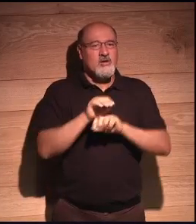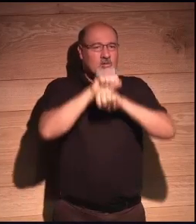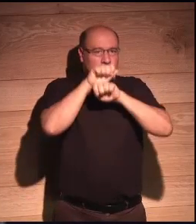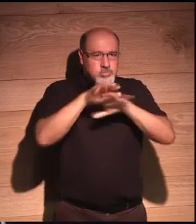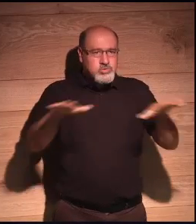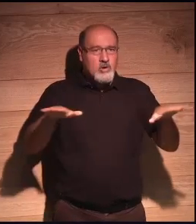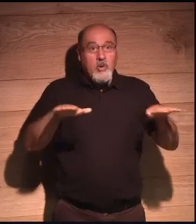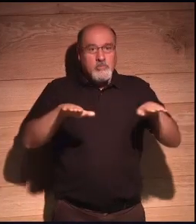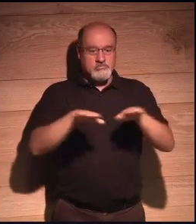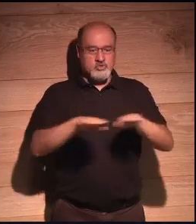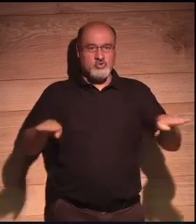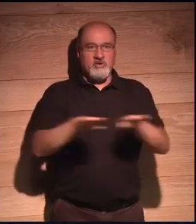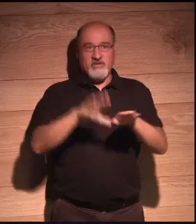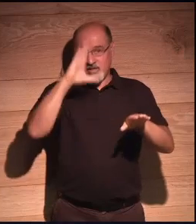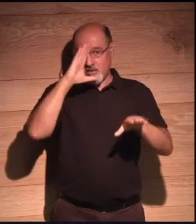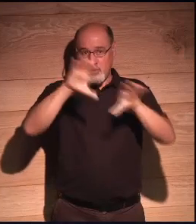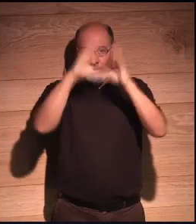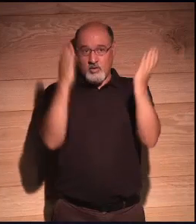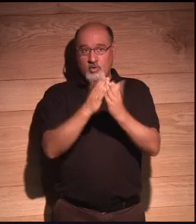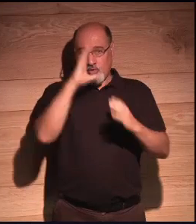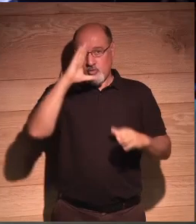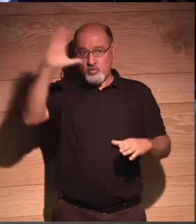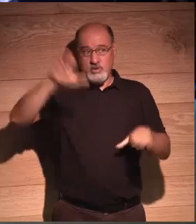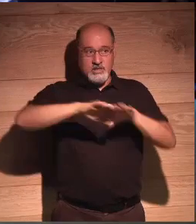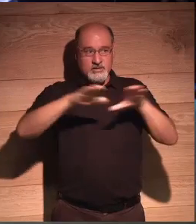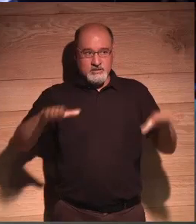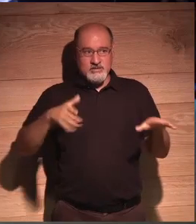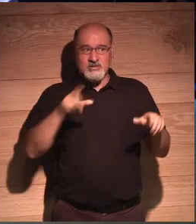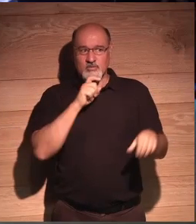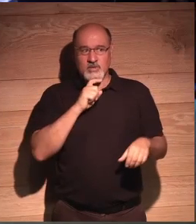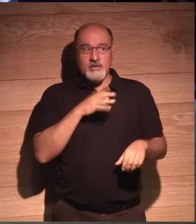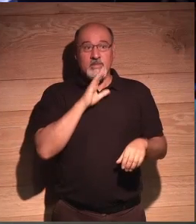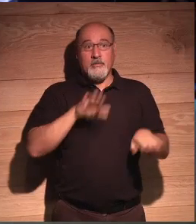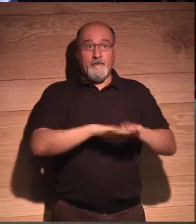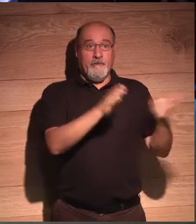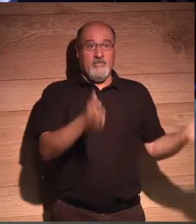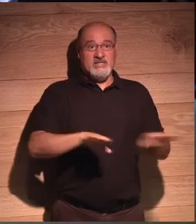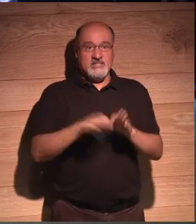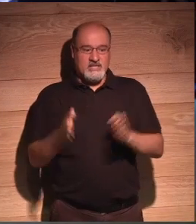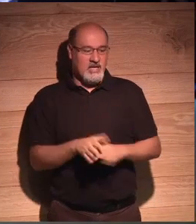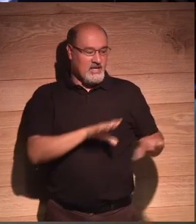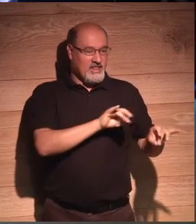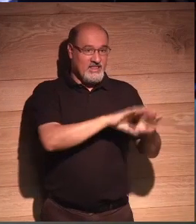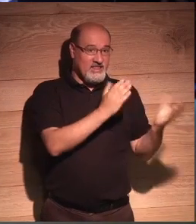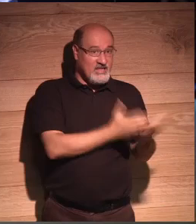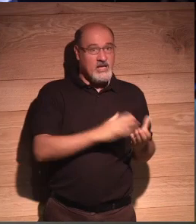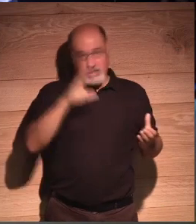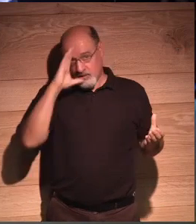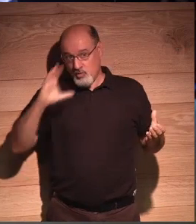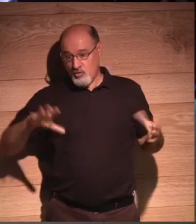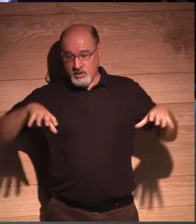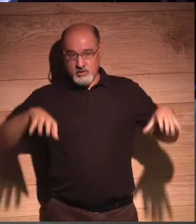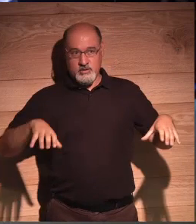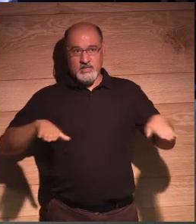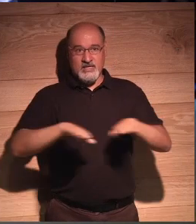fácilmente a la superficie, no sé, aquí... Piensa que estas dos mesas son la Tierra y la Luna y que el espacio no es plano